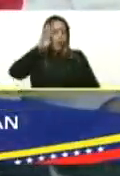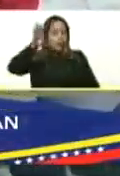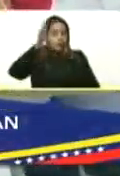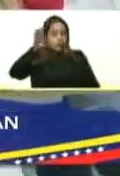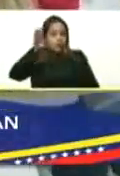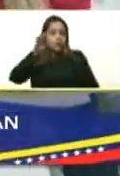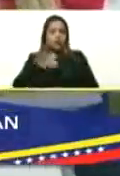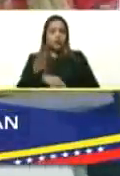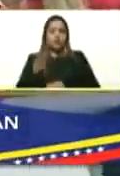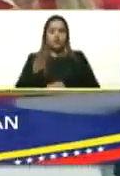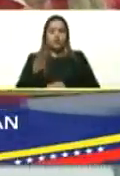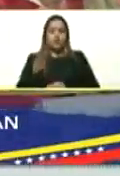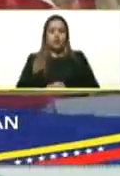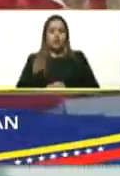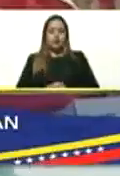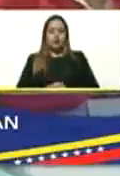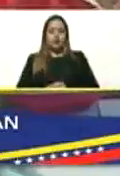inmediato.